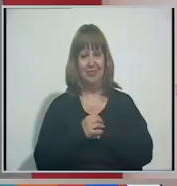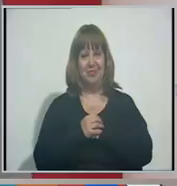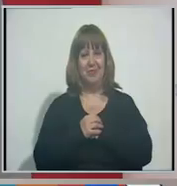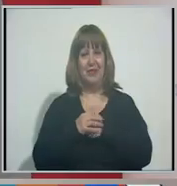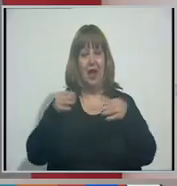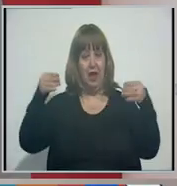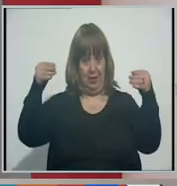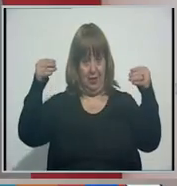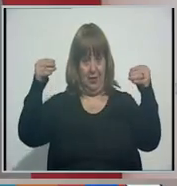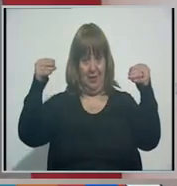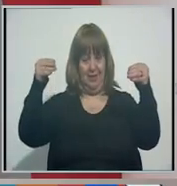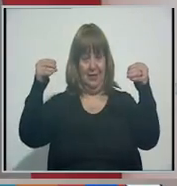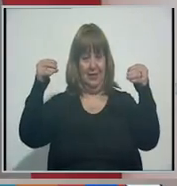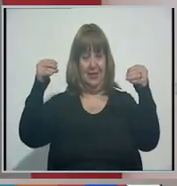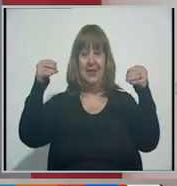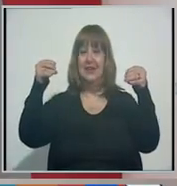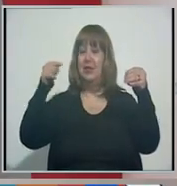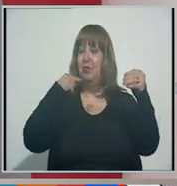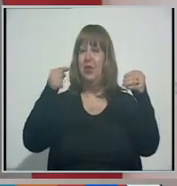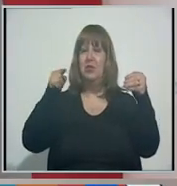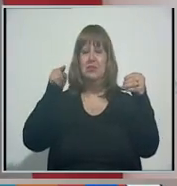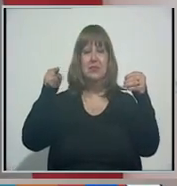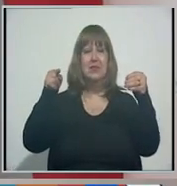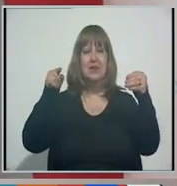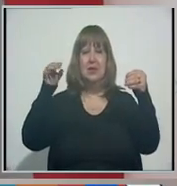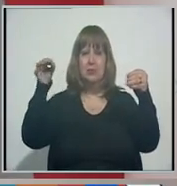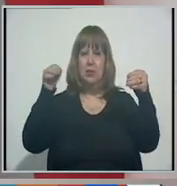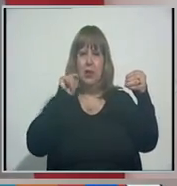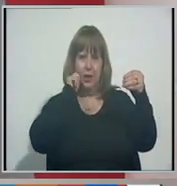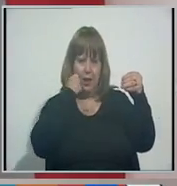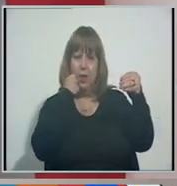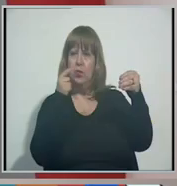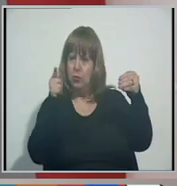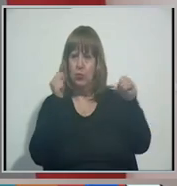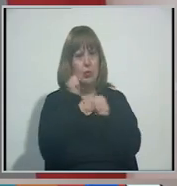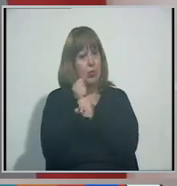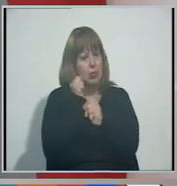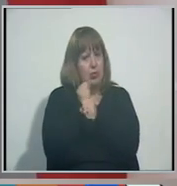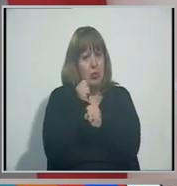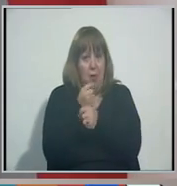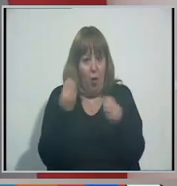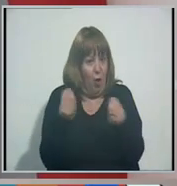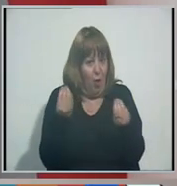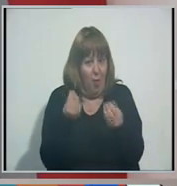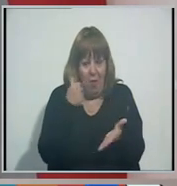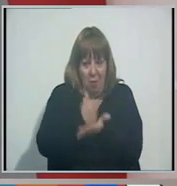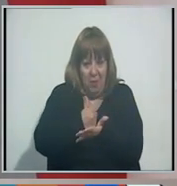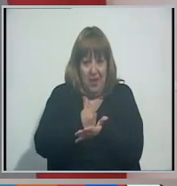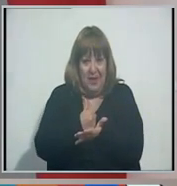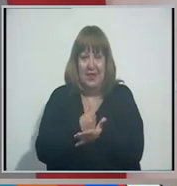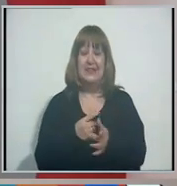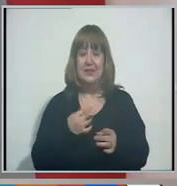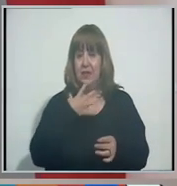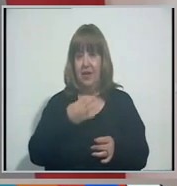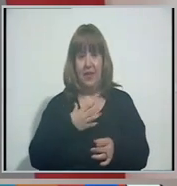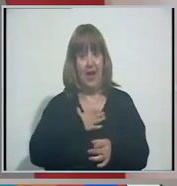pero más allá de esta broma, es maravilloso tu labor. Muchas gracias. Vos sabés que en realidad me hace muy bien a mí,